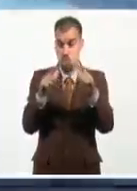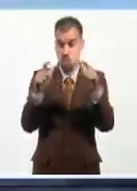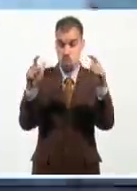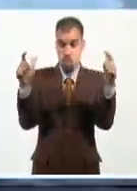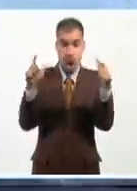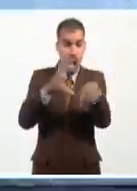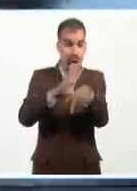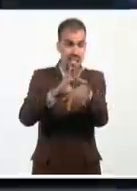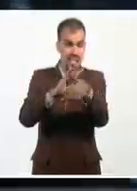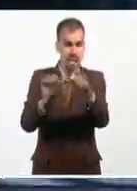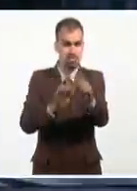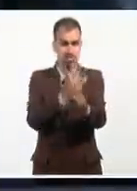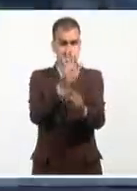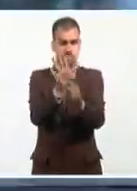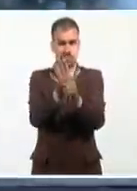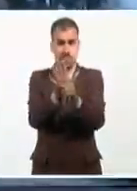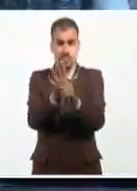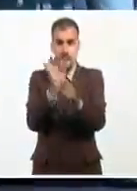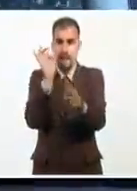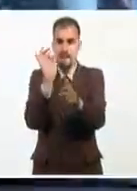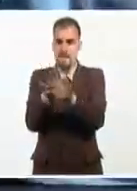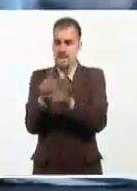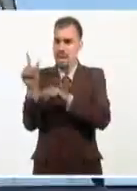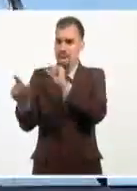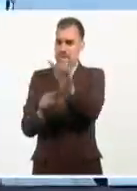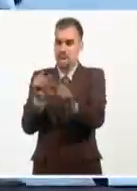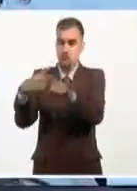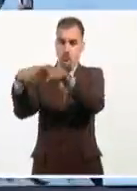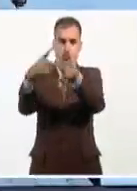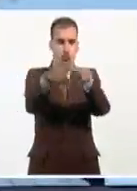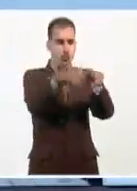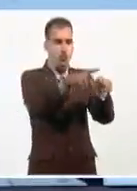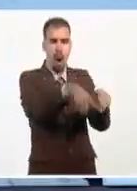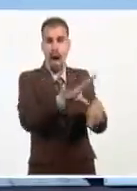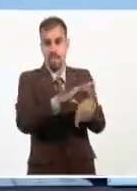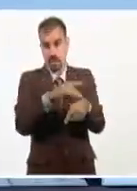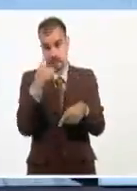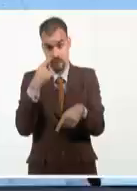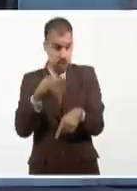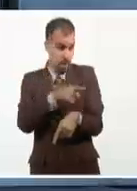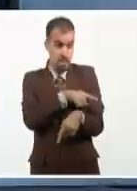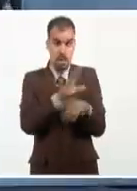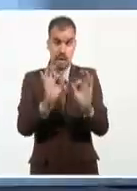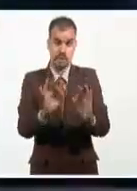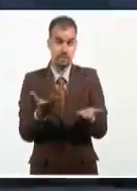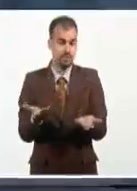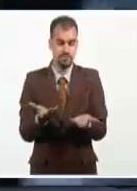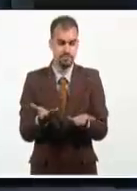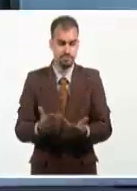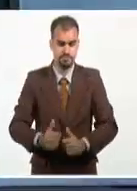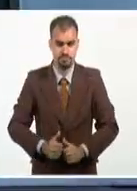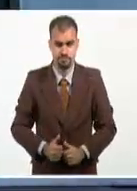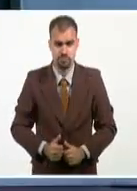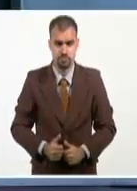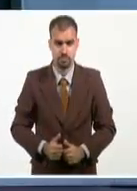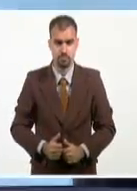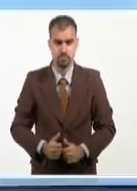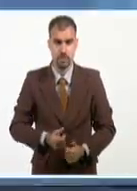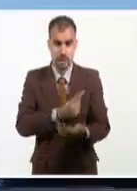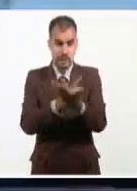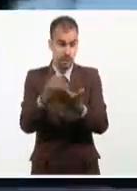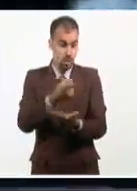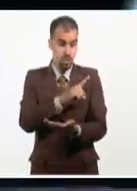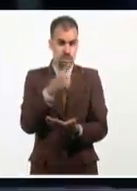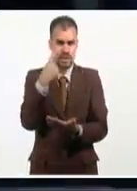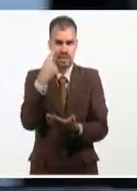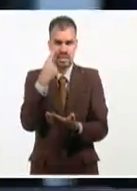cadena interminable de nuevos contagios, lo hemos visto en estos días, y las últimas semanas evidencian una transmisión hacia